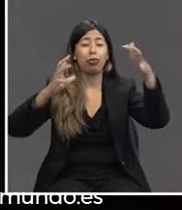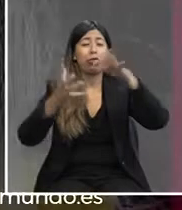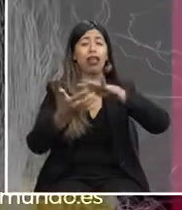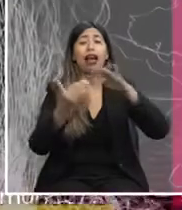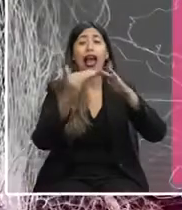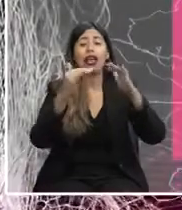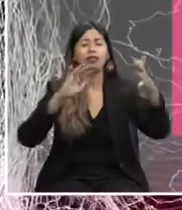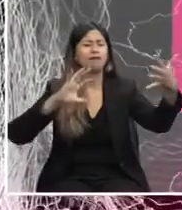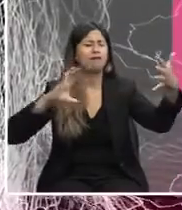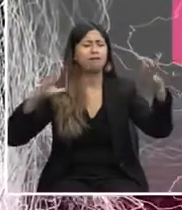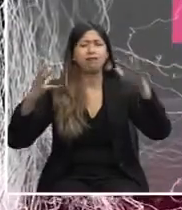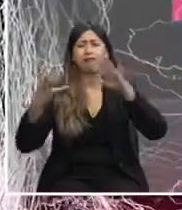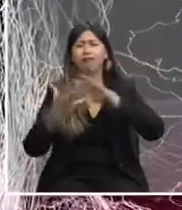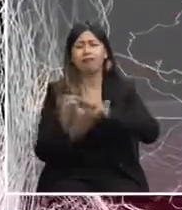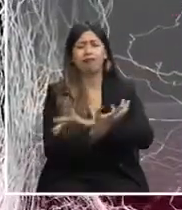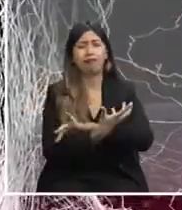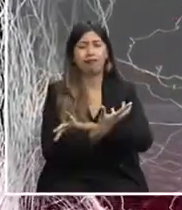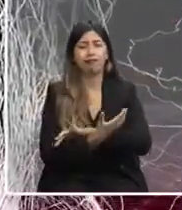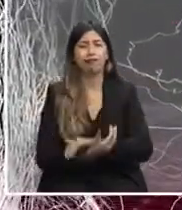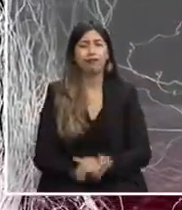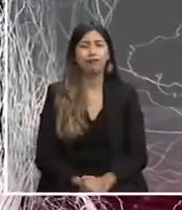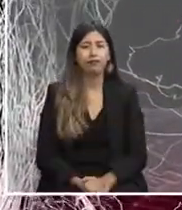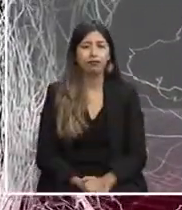casas. Ahora,